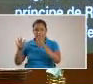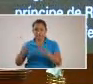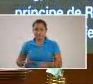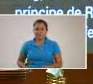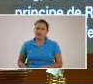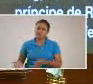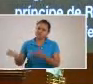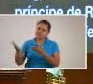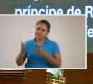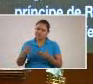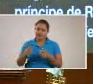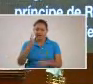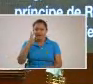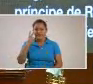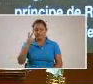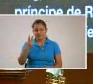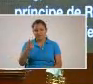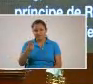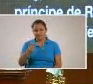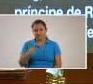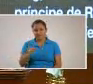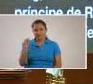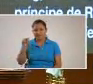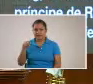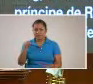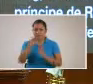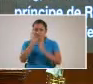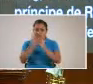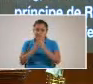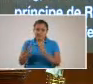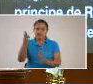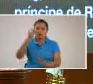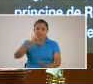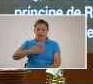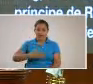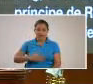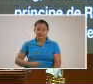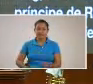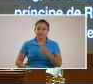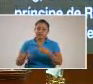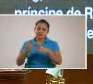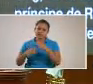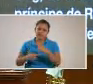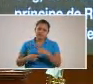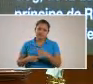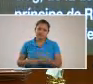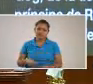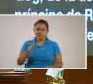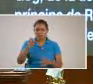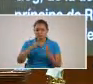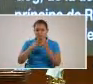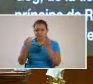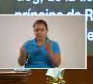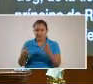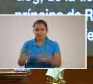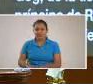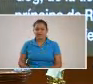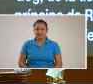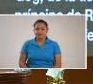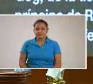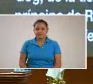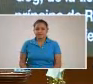acá. Es un capítulo anterior, solo regrese una página, o si la tienen la misma, pues está más fácil,